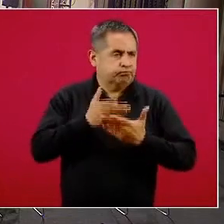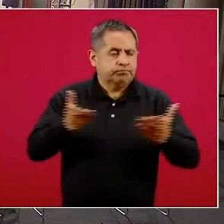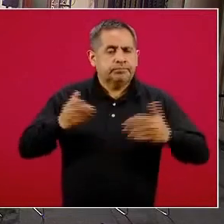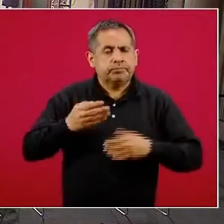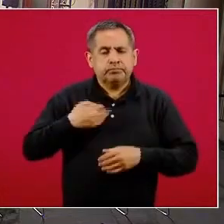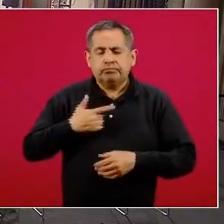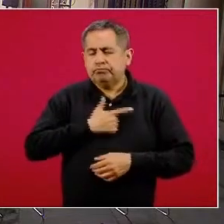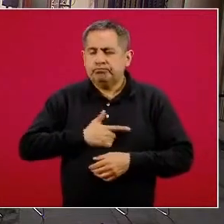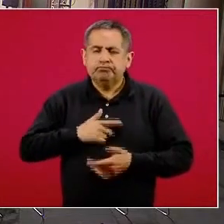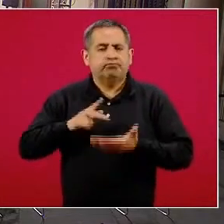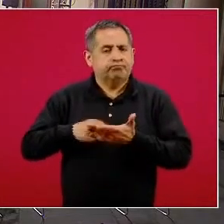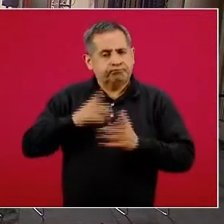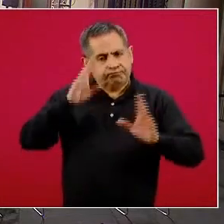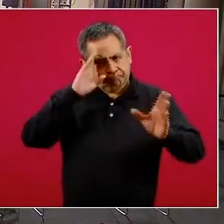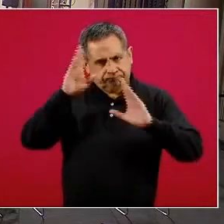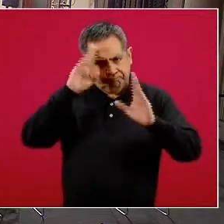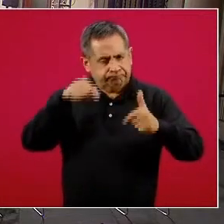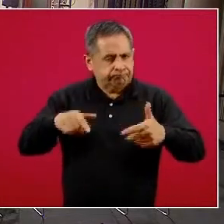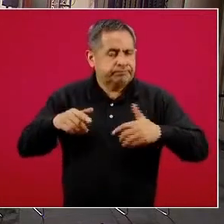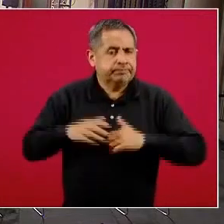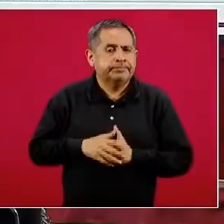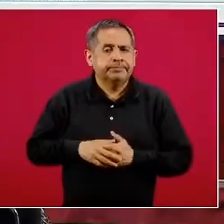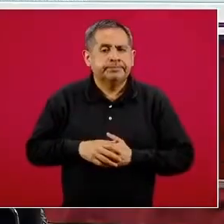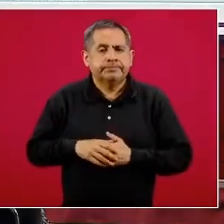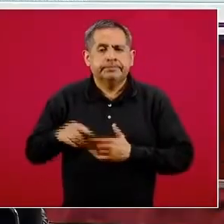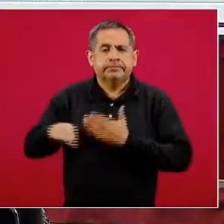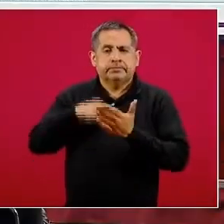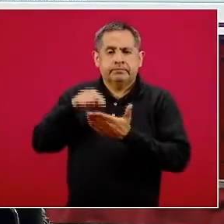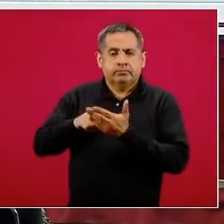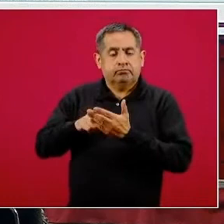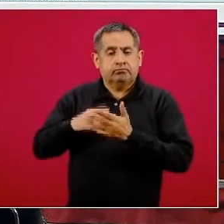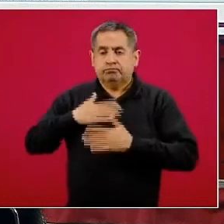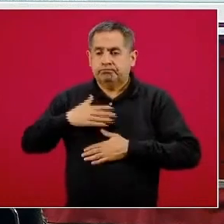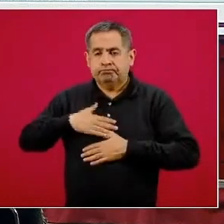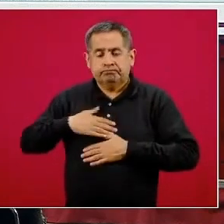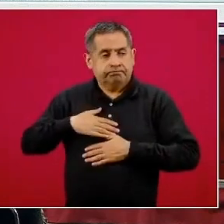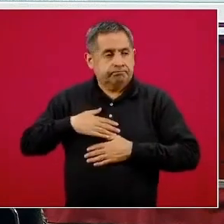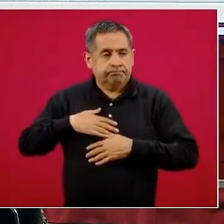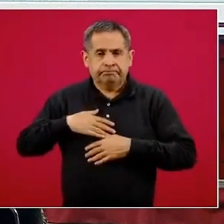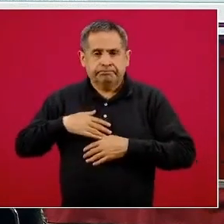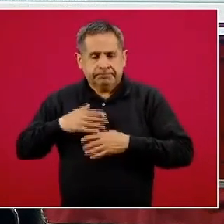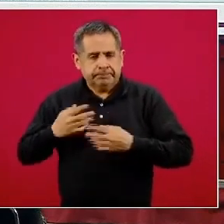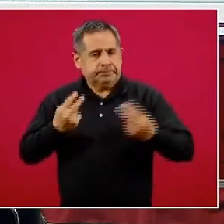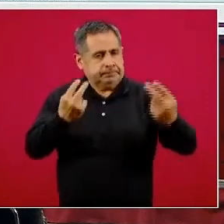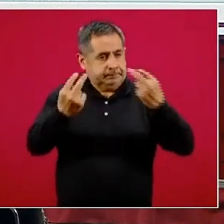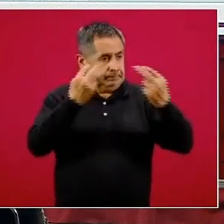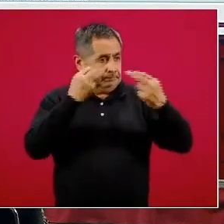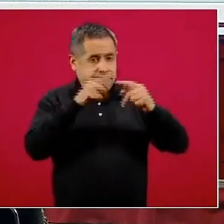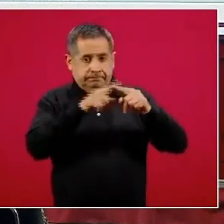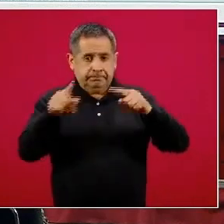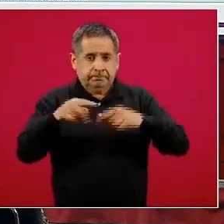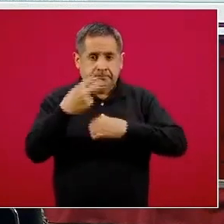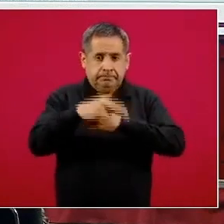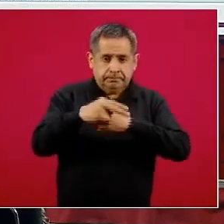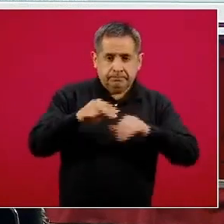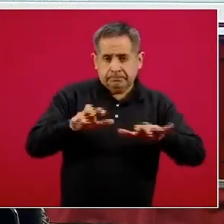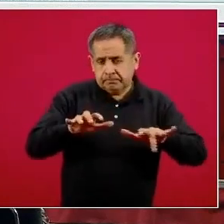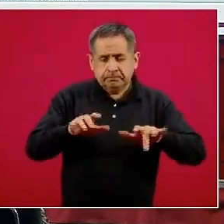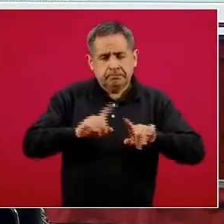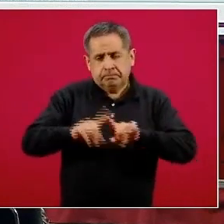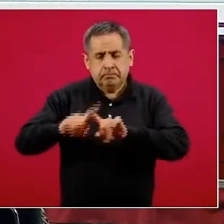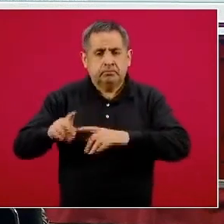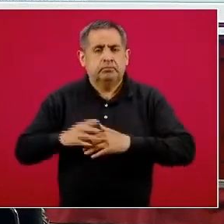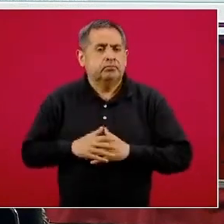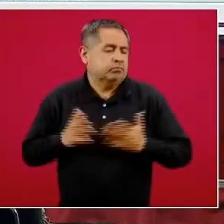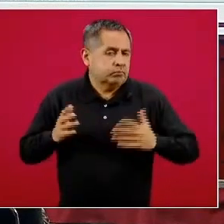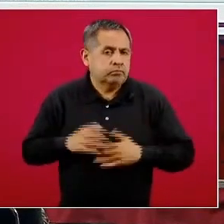gusto nuevamente saludarles desde la plataforma en la que nos estén observando, al igual que en sus televisores. Yo